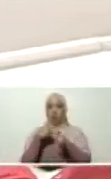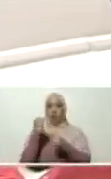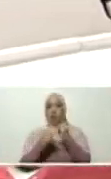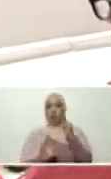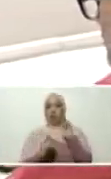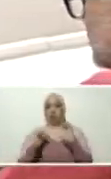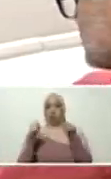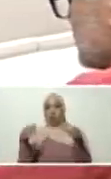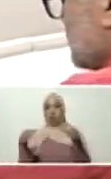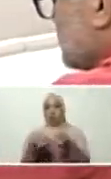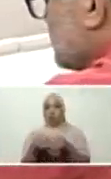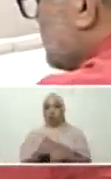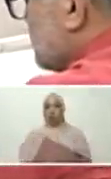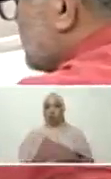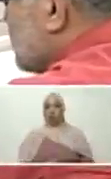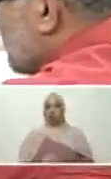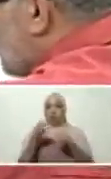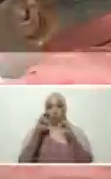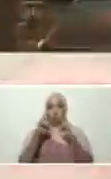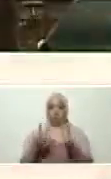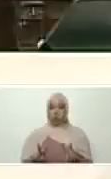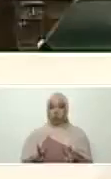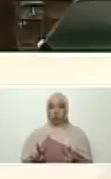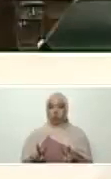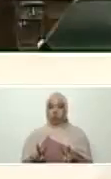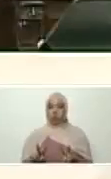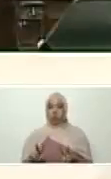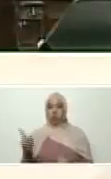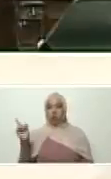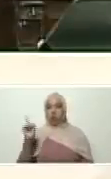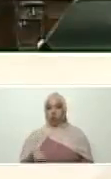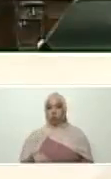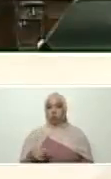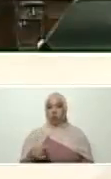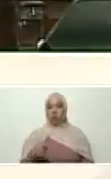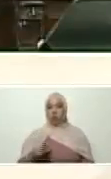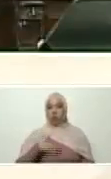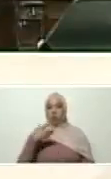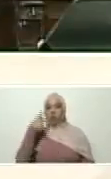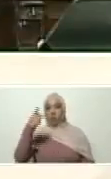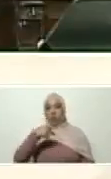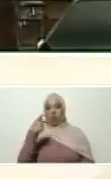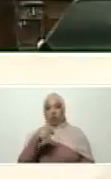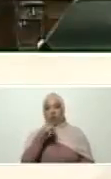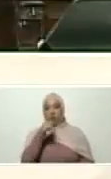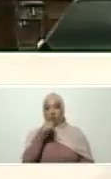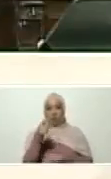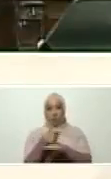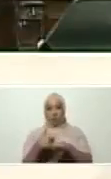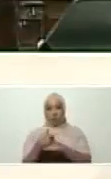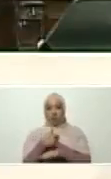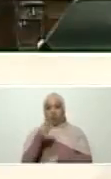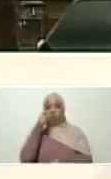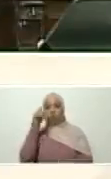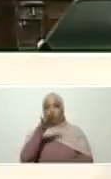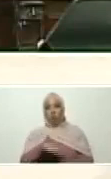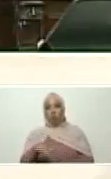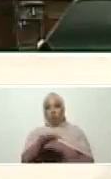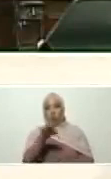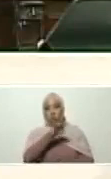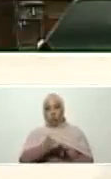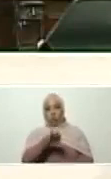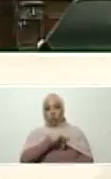etapa, visualizó, además del poder político, del autogobierno, del poder social, de